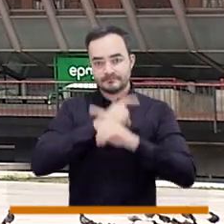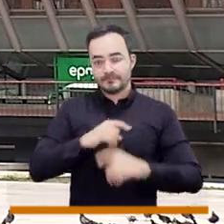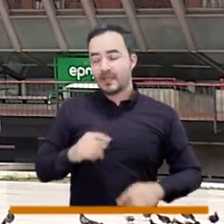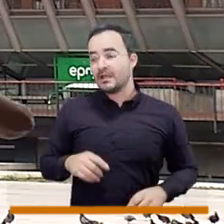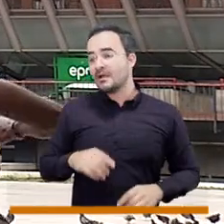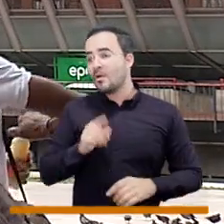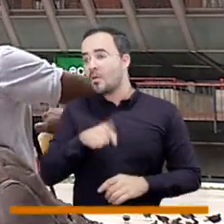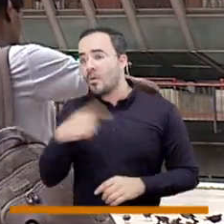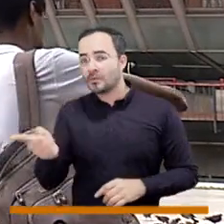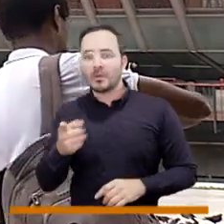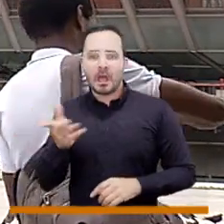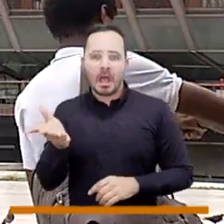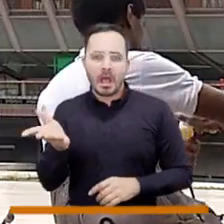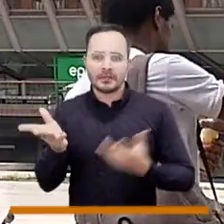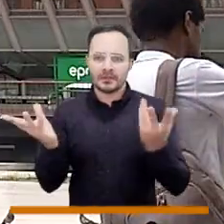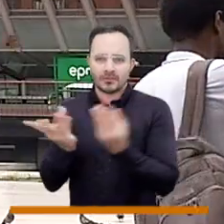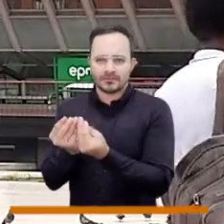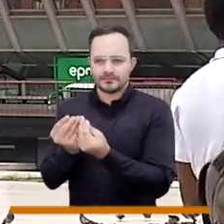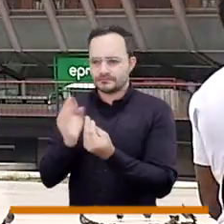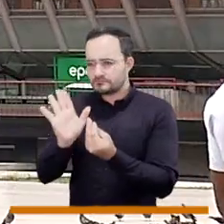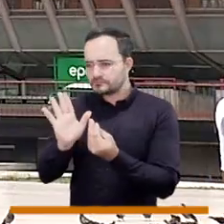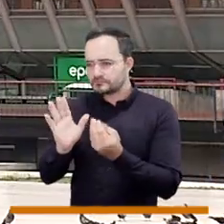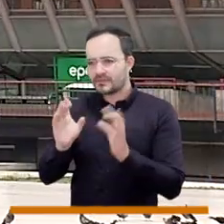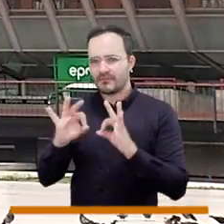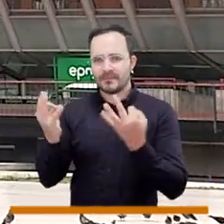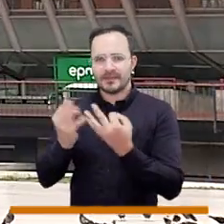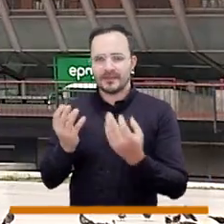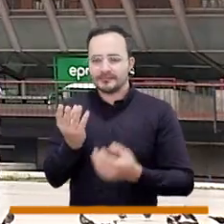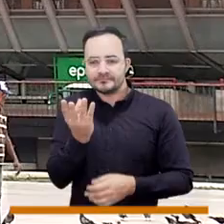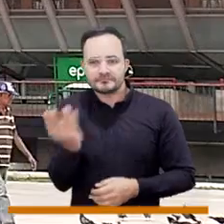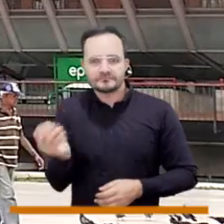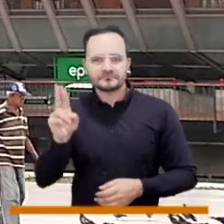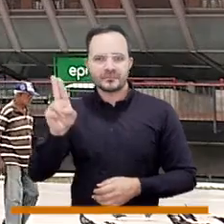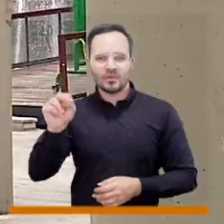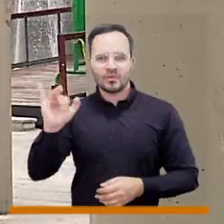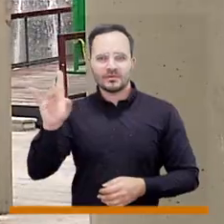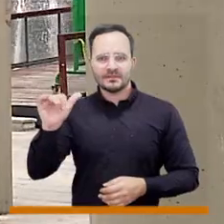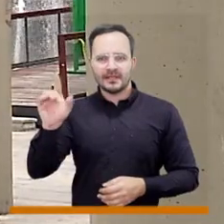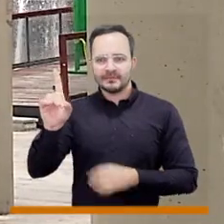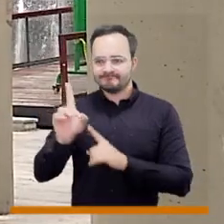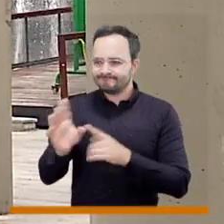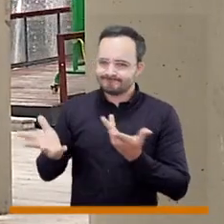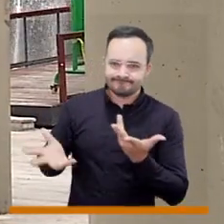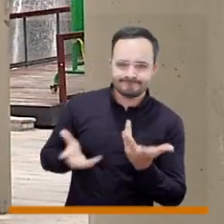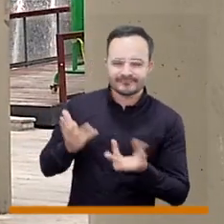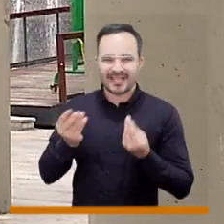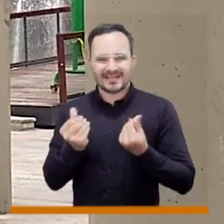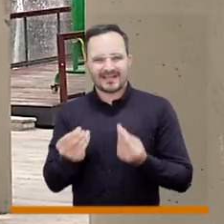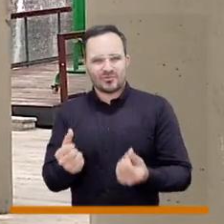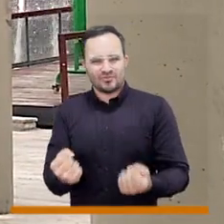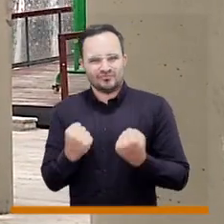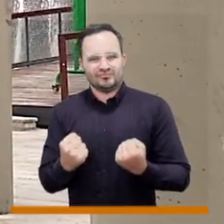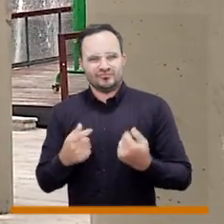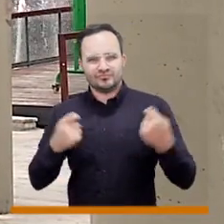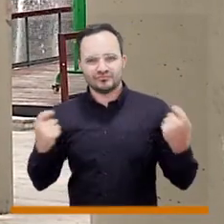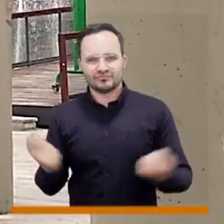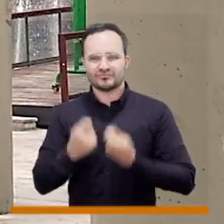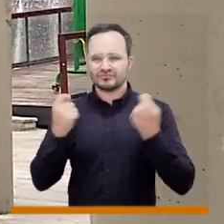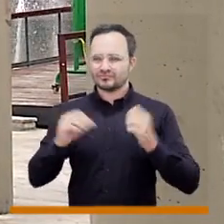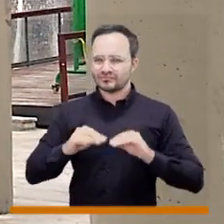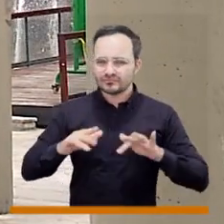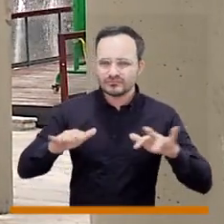porque lamentablemente no hay mucho recurso para hacer campañas mucho más fuertes en